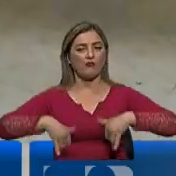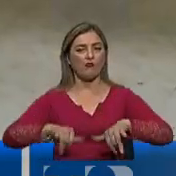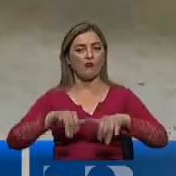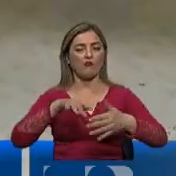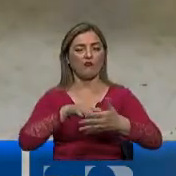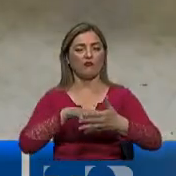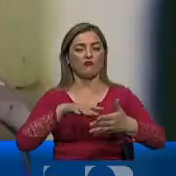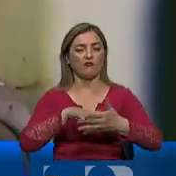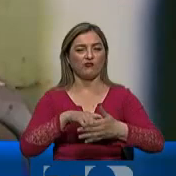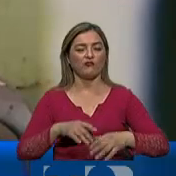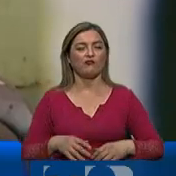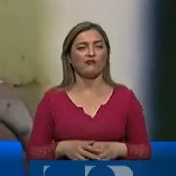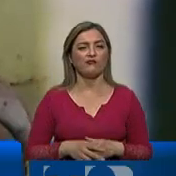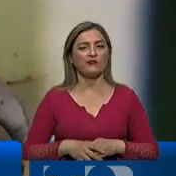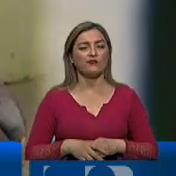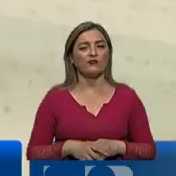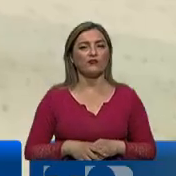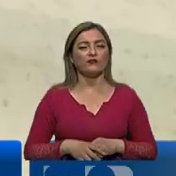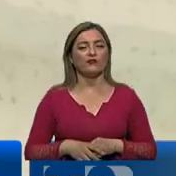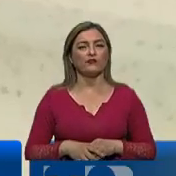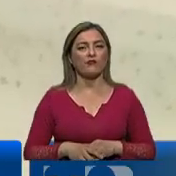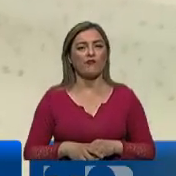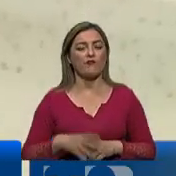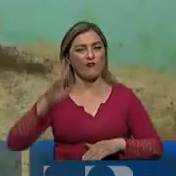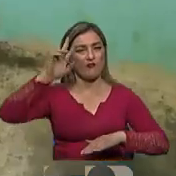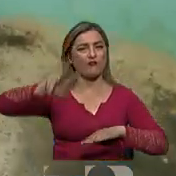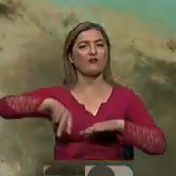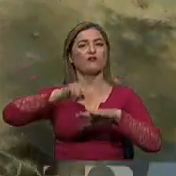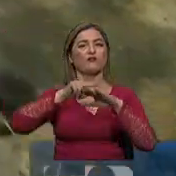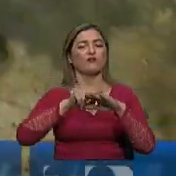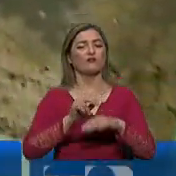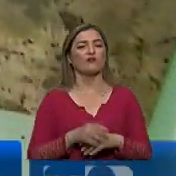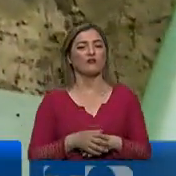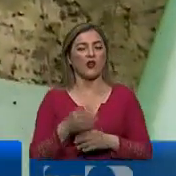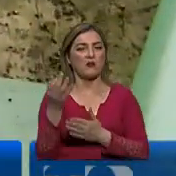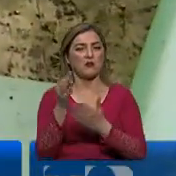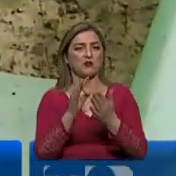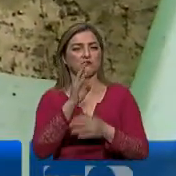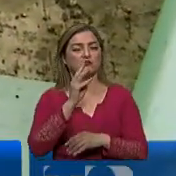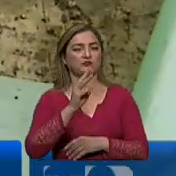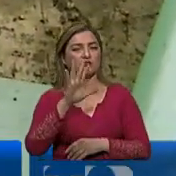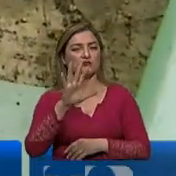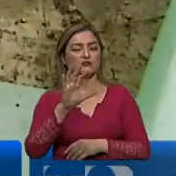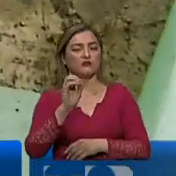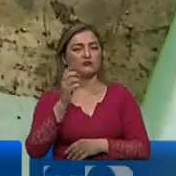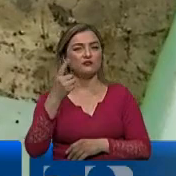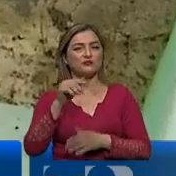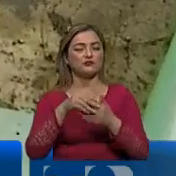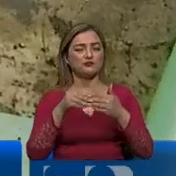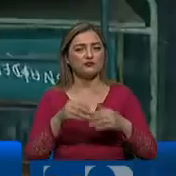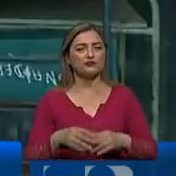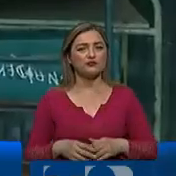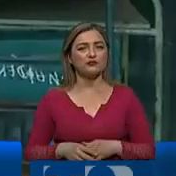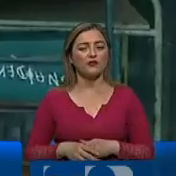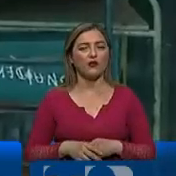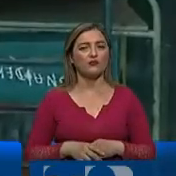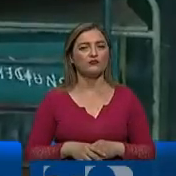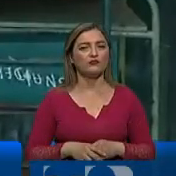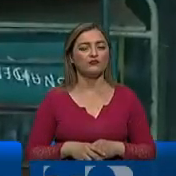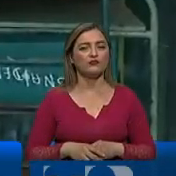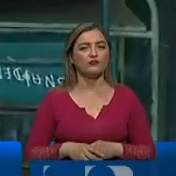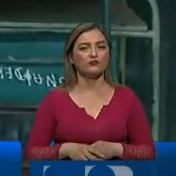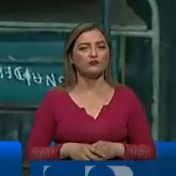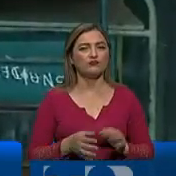recibiendo educación y que se destinarían a nivel nacional un presupuesto de 650 millones de dólares para